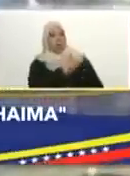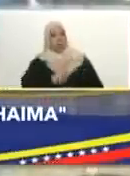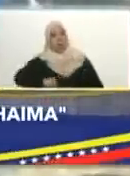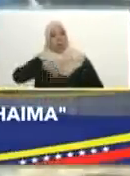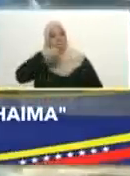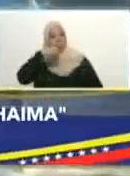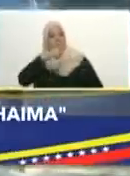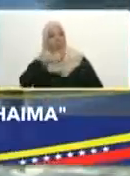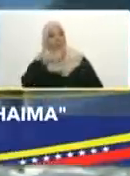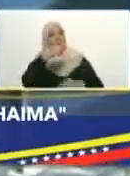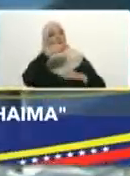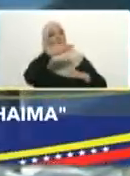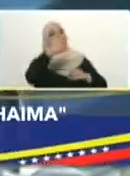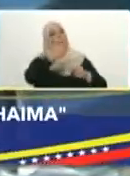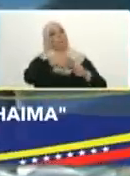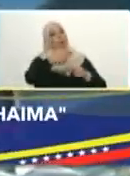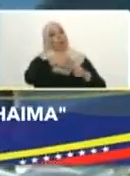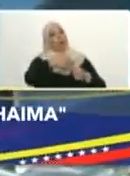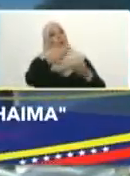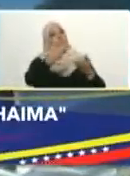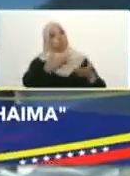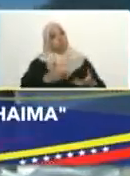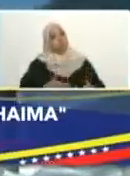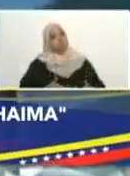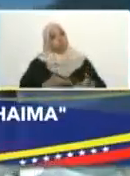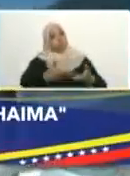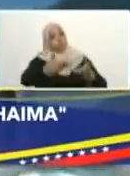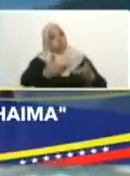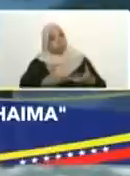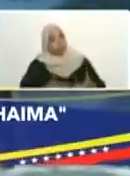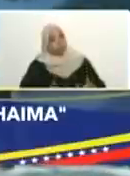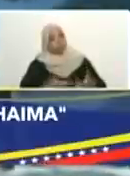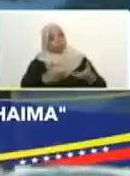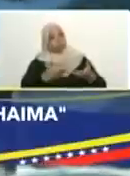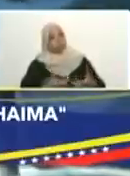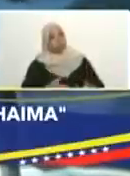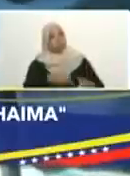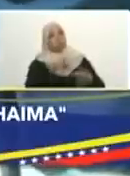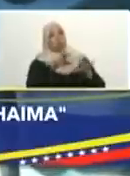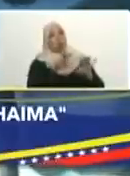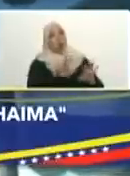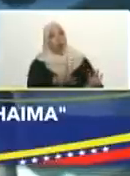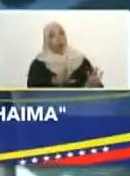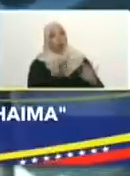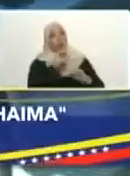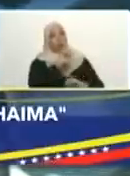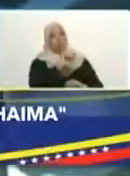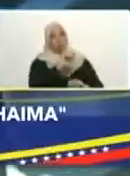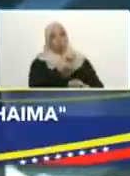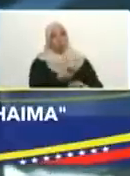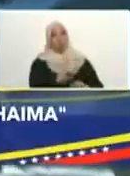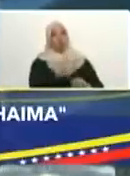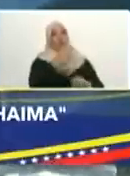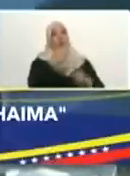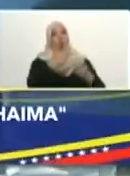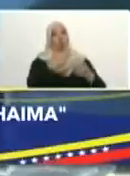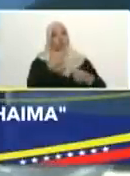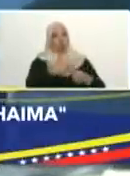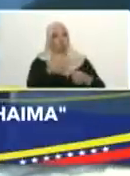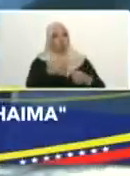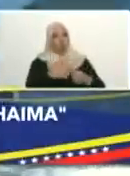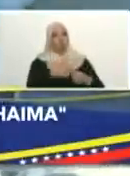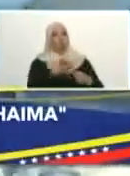extraemos lo que es un crudo extrapesado de una gravedad API de 8. Este es un crudo que es justamente,